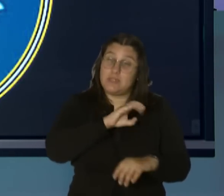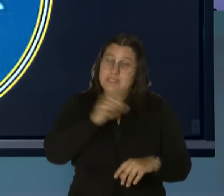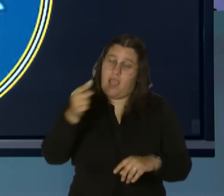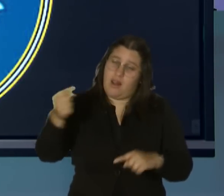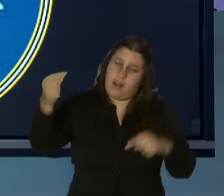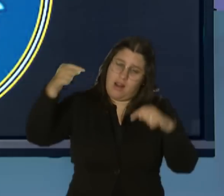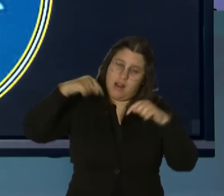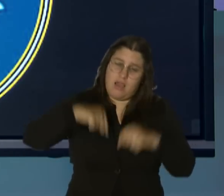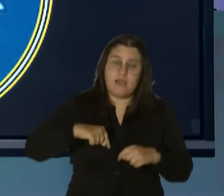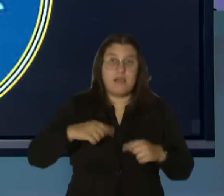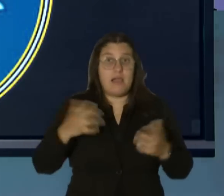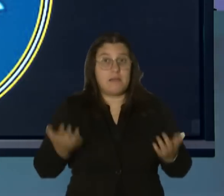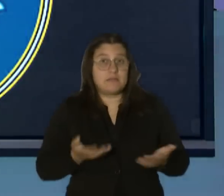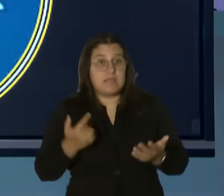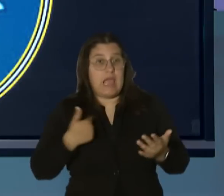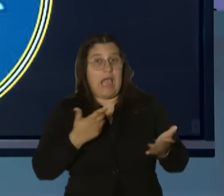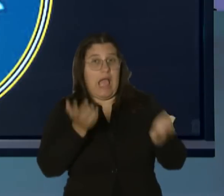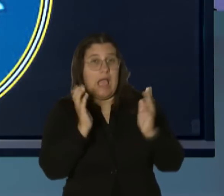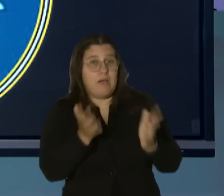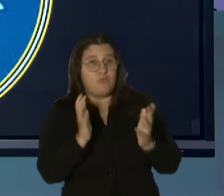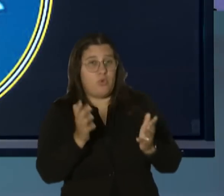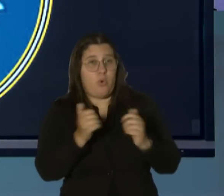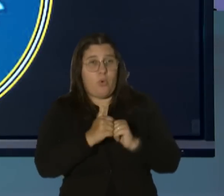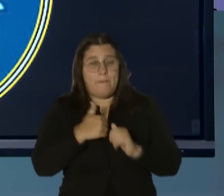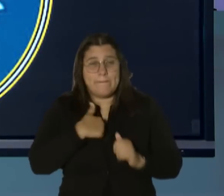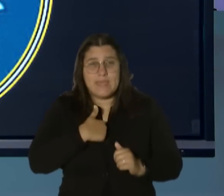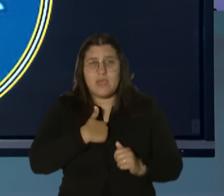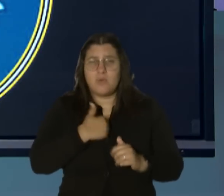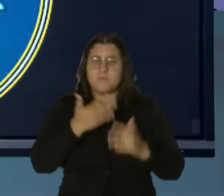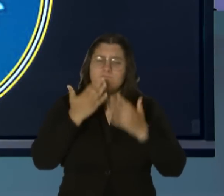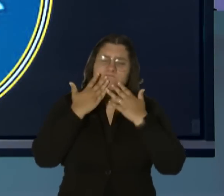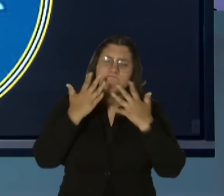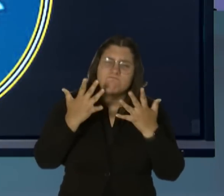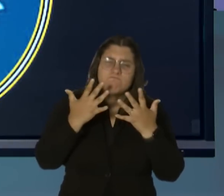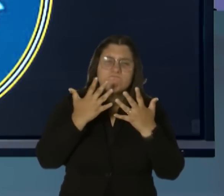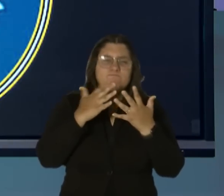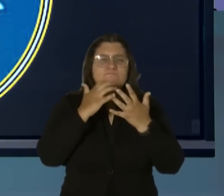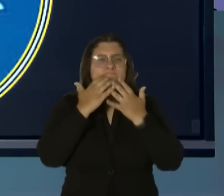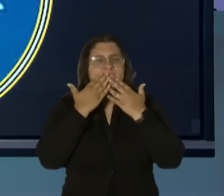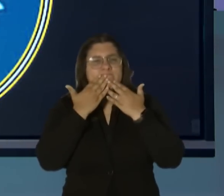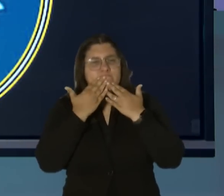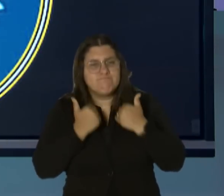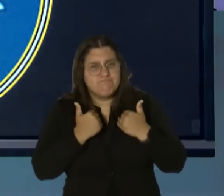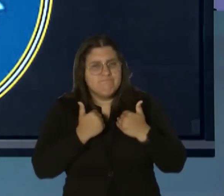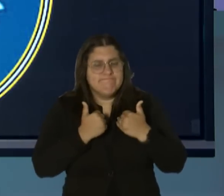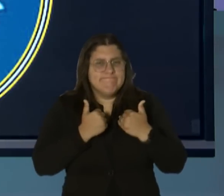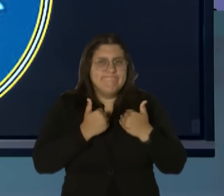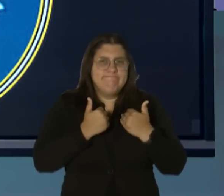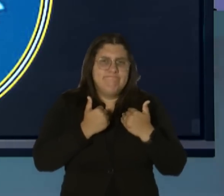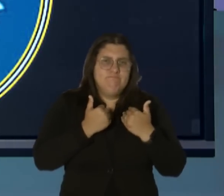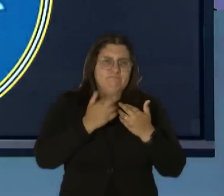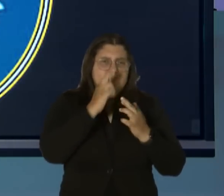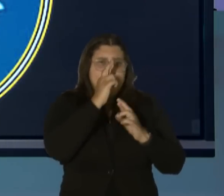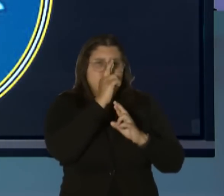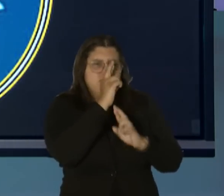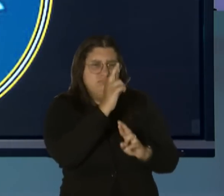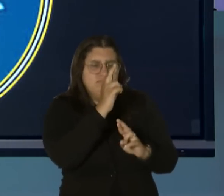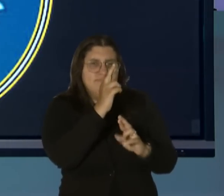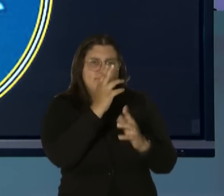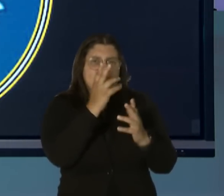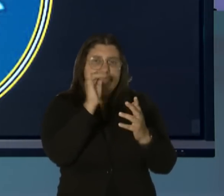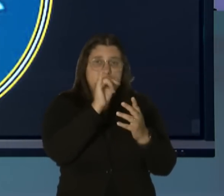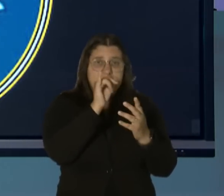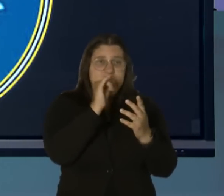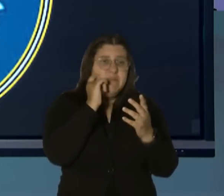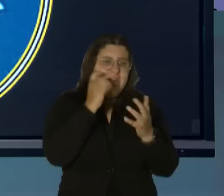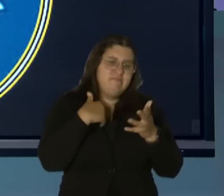estaba, que me habló de una forma amorosa, con mucho respeto, porque estaba